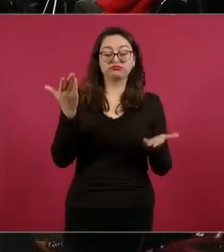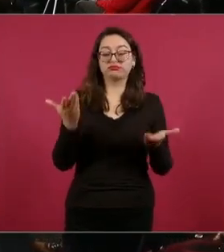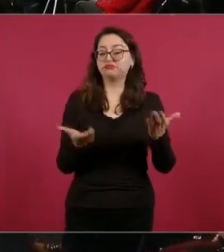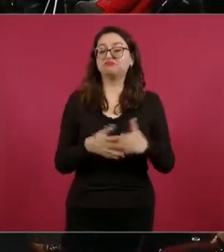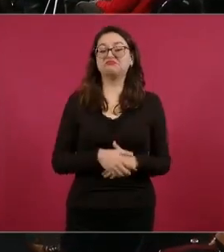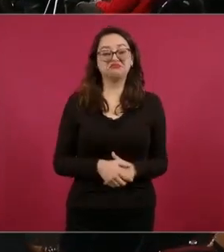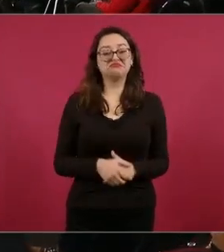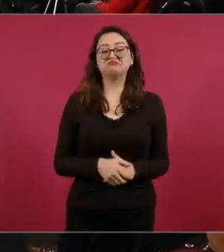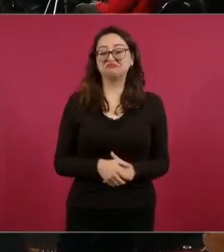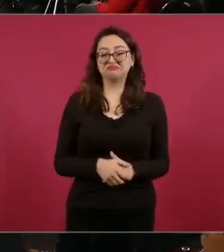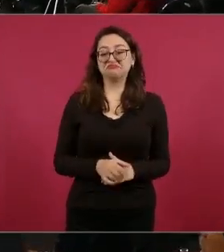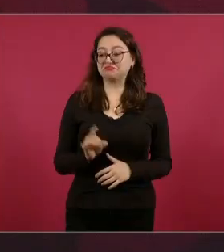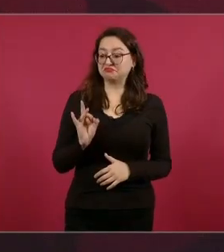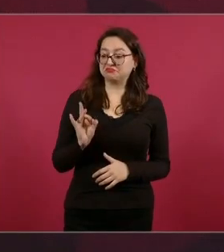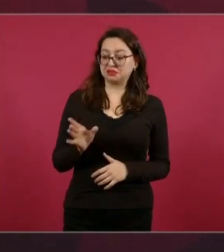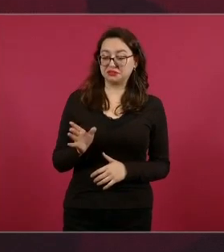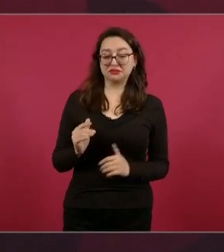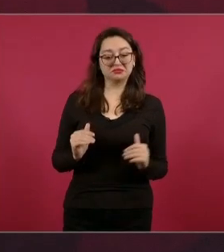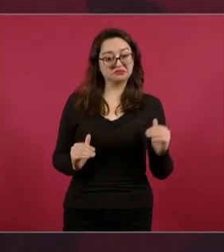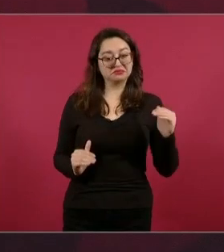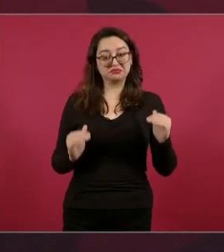Sigue siendo